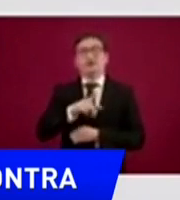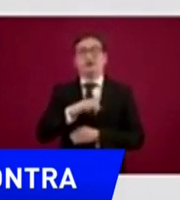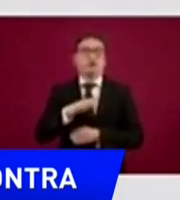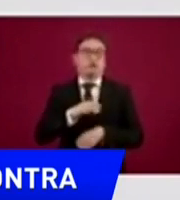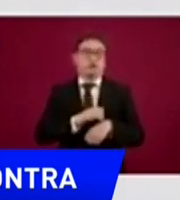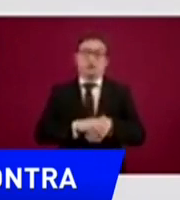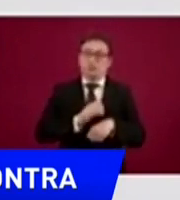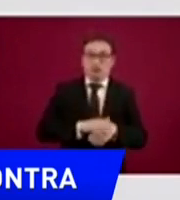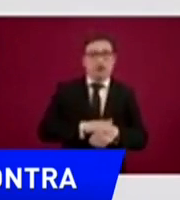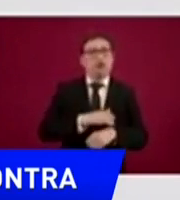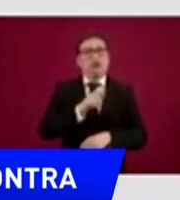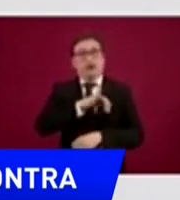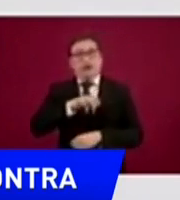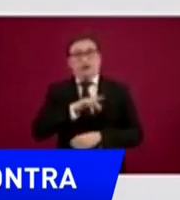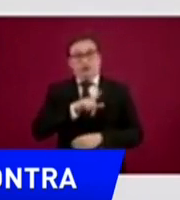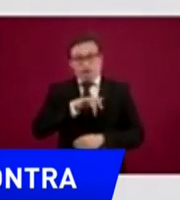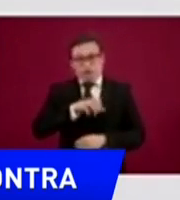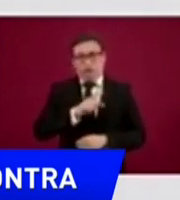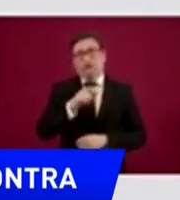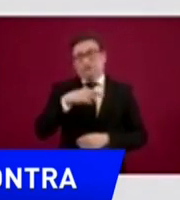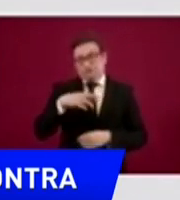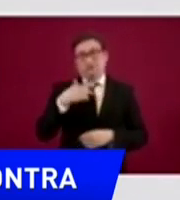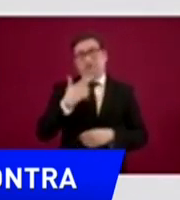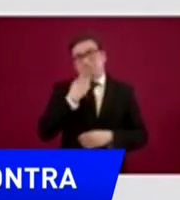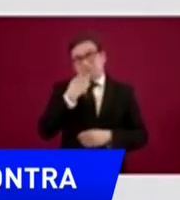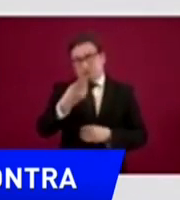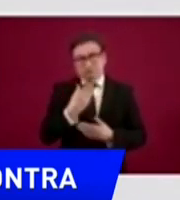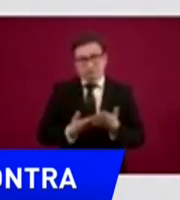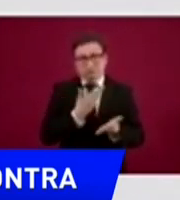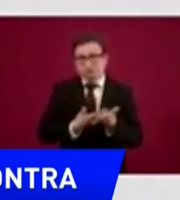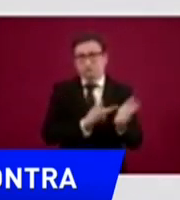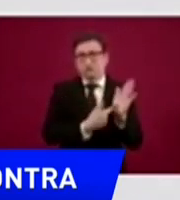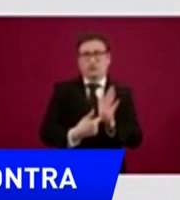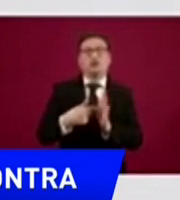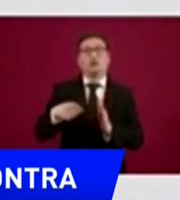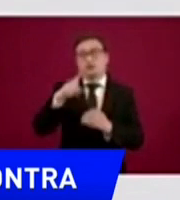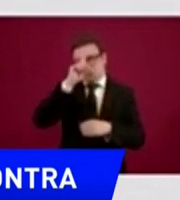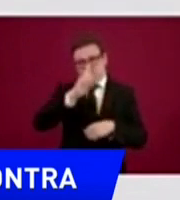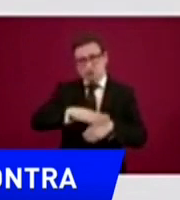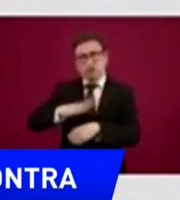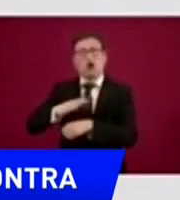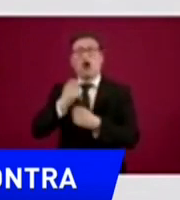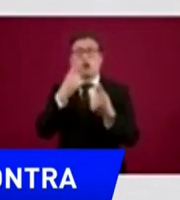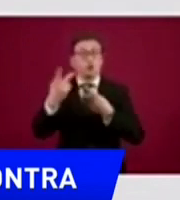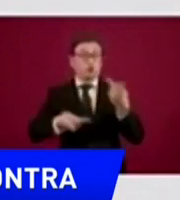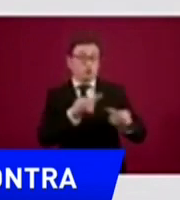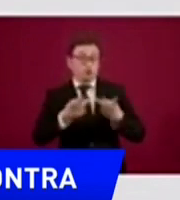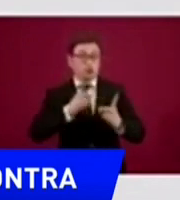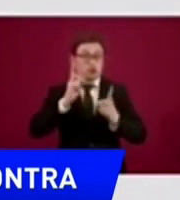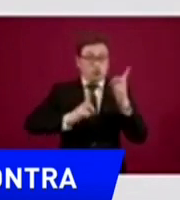¿Y qué datos te han llamado la atención? ¿Qué comportamientos de los usuarios de esta aplicación, Rodrigo, te han llamado la atención?